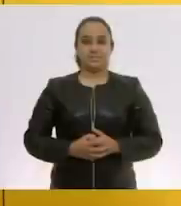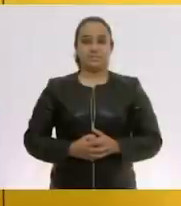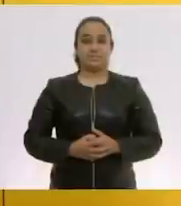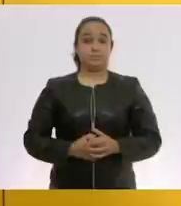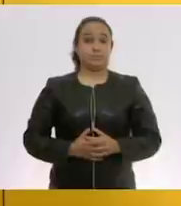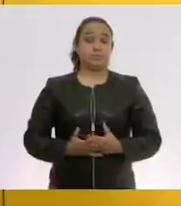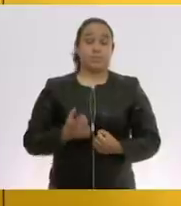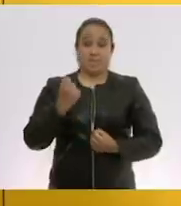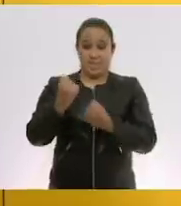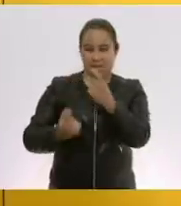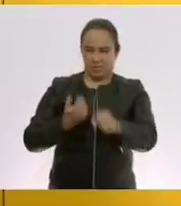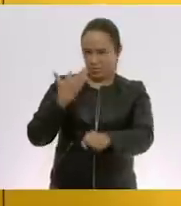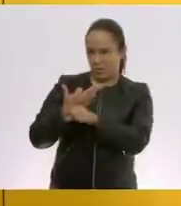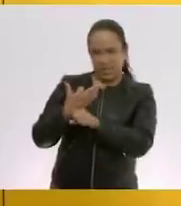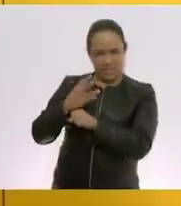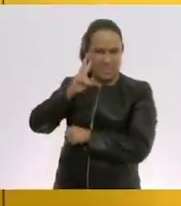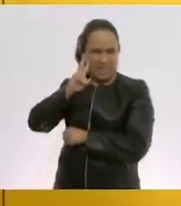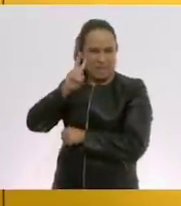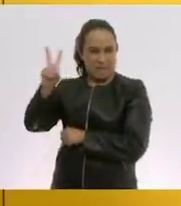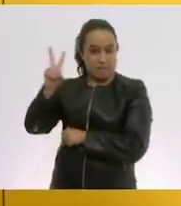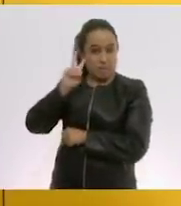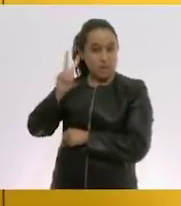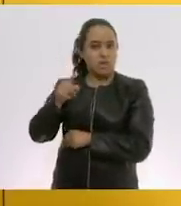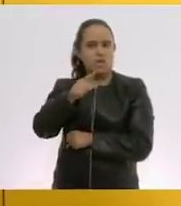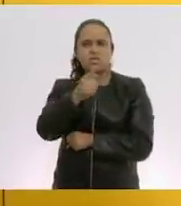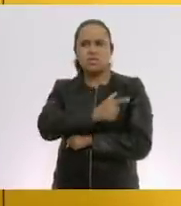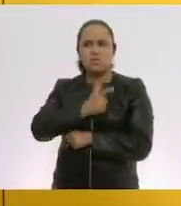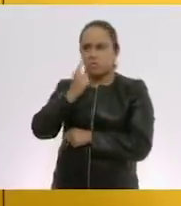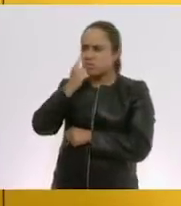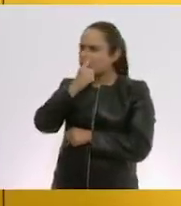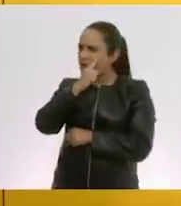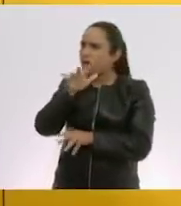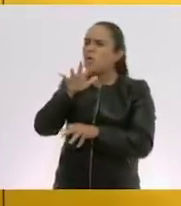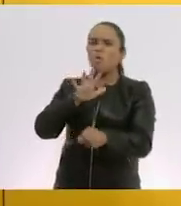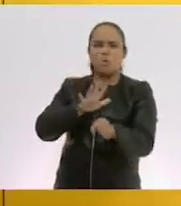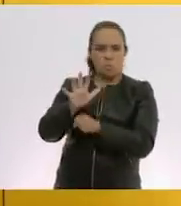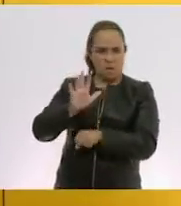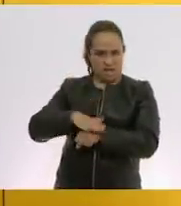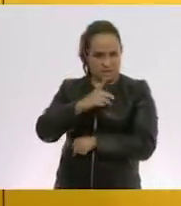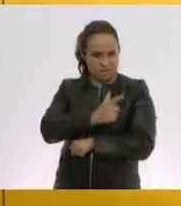¿Algunas de las obras que hemos visto te parecen más atractivas?